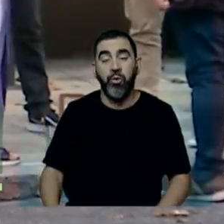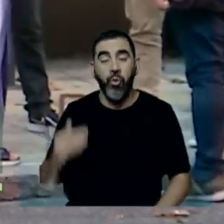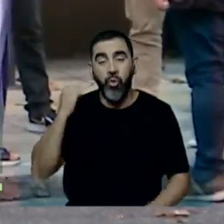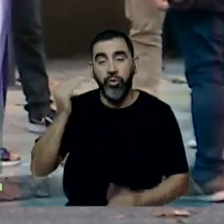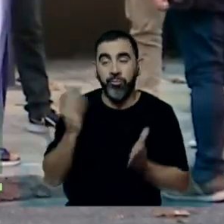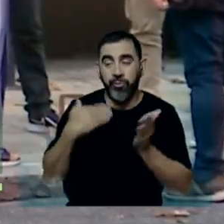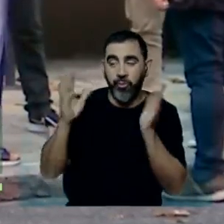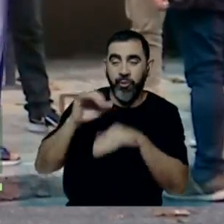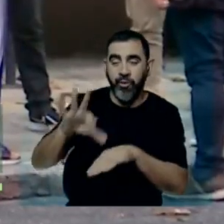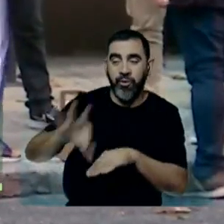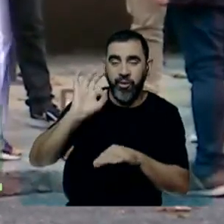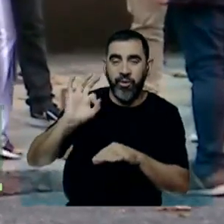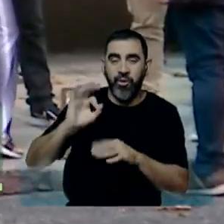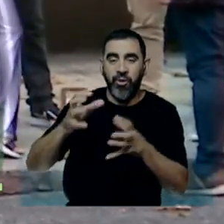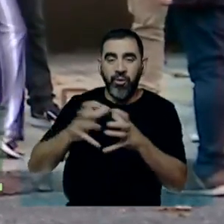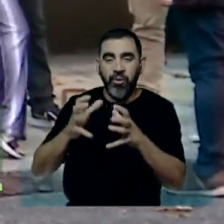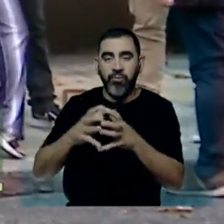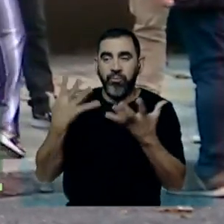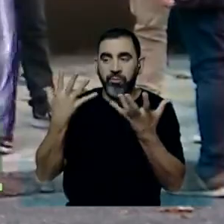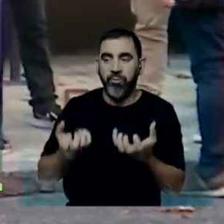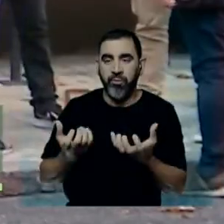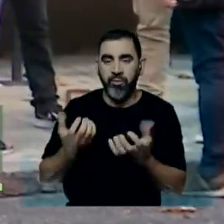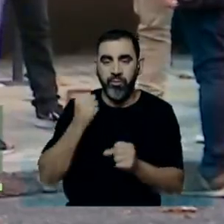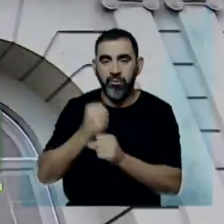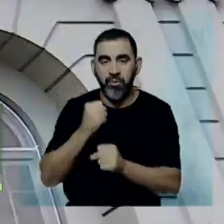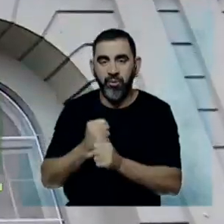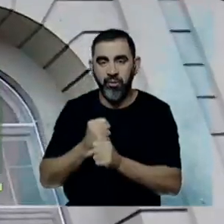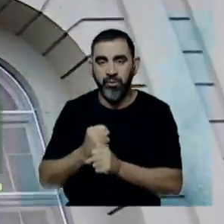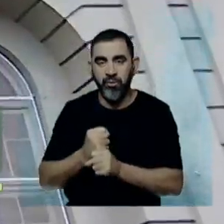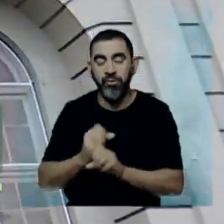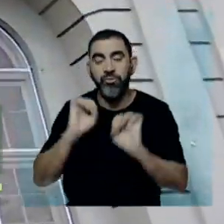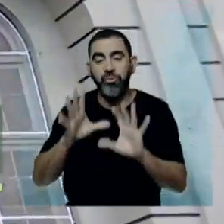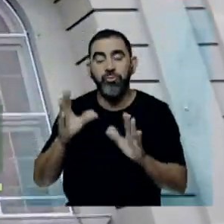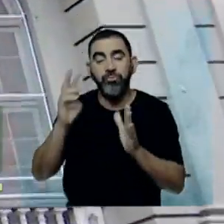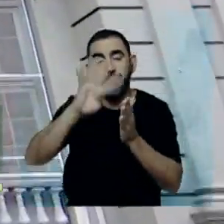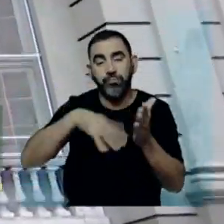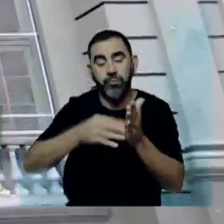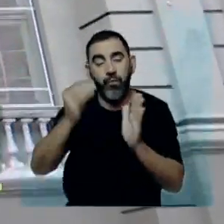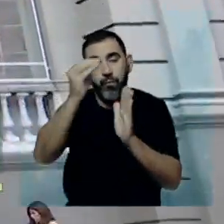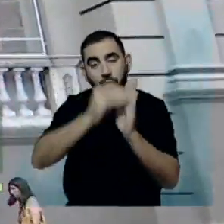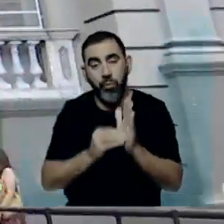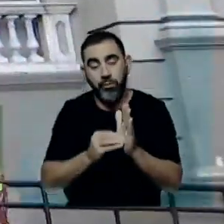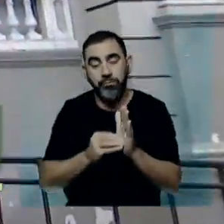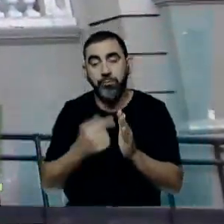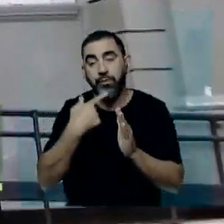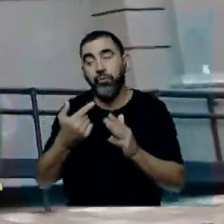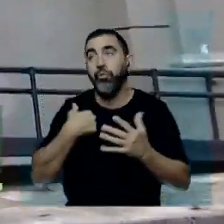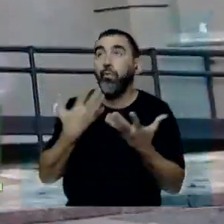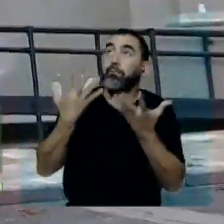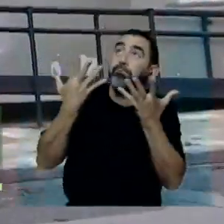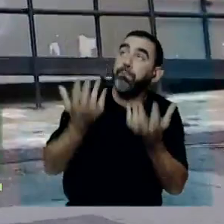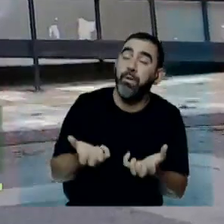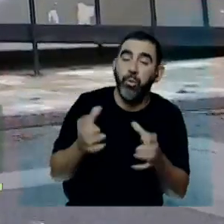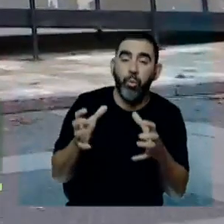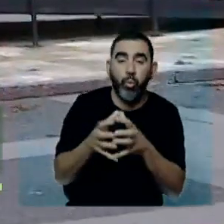no podemos elegir los grupos a los que queremos aspirar en el momento, sino que tenemos que llenar un formulario web donde dice, bueno, yo quisiera